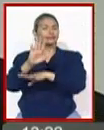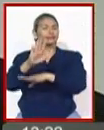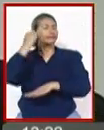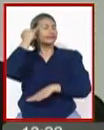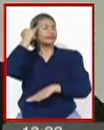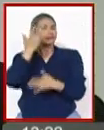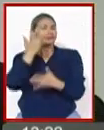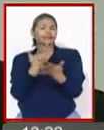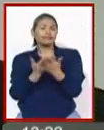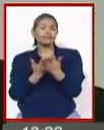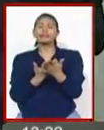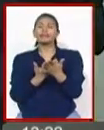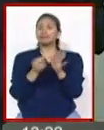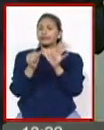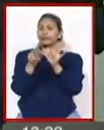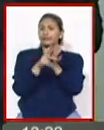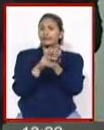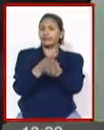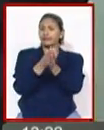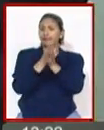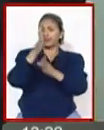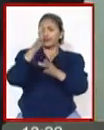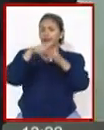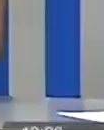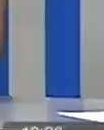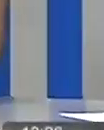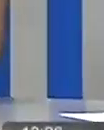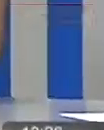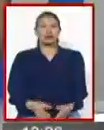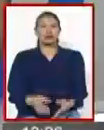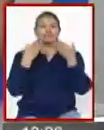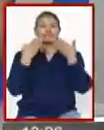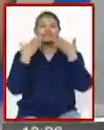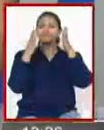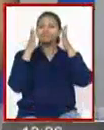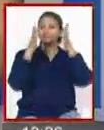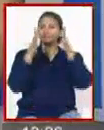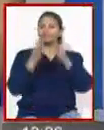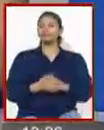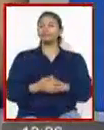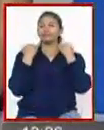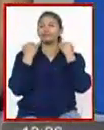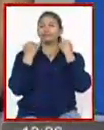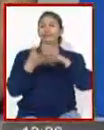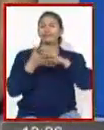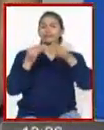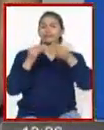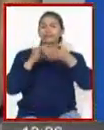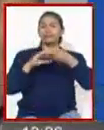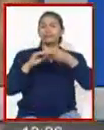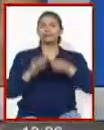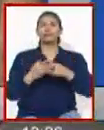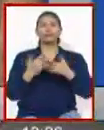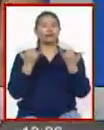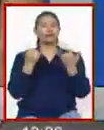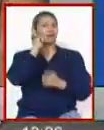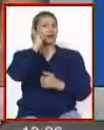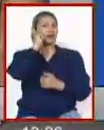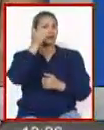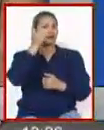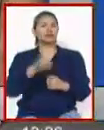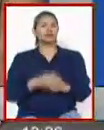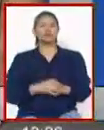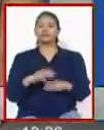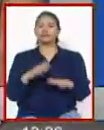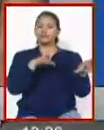y su propuesta, ya que está prohibido pedir el voto a la ciudadanía. Gracias por su atención. Entre las informaciones le vamos a contar que hoy y mañana se van